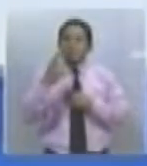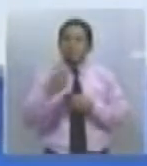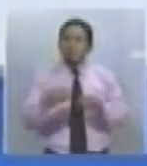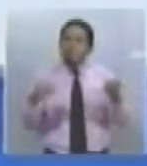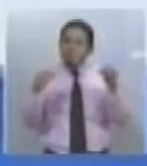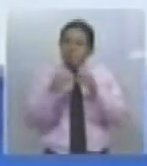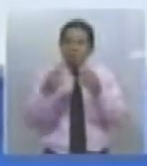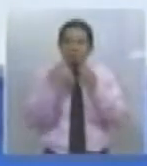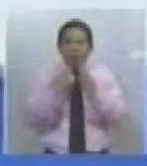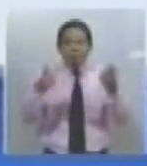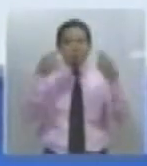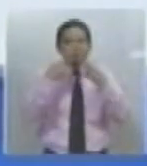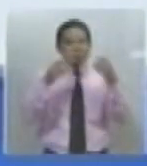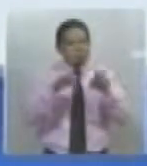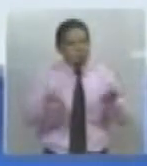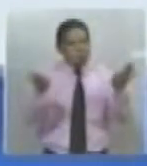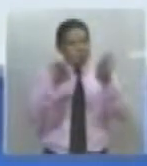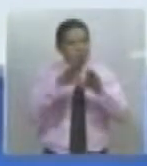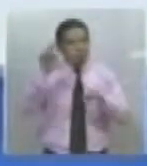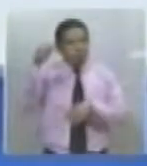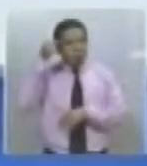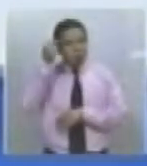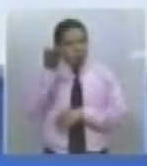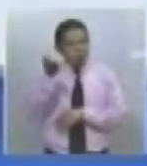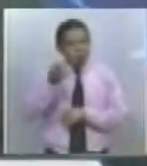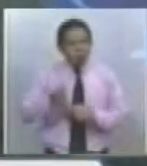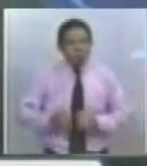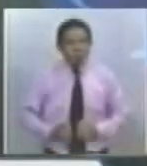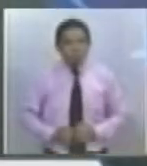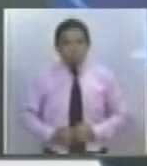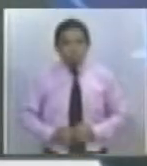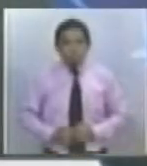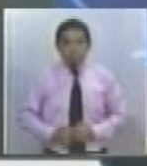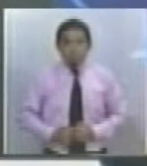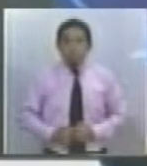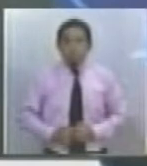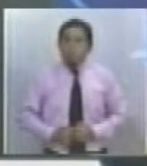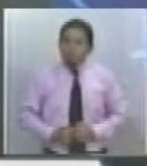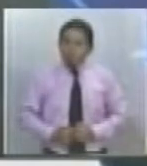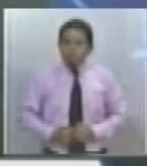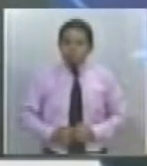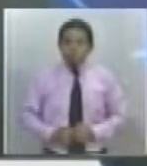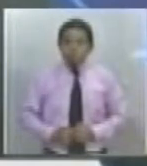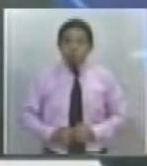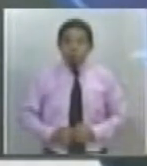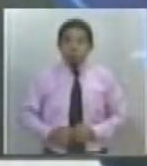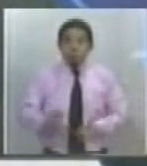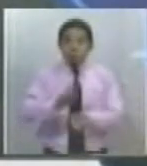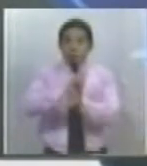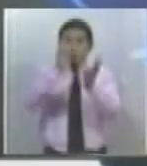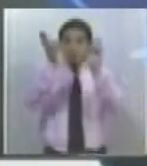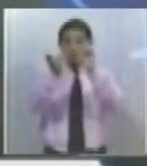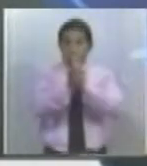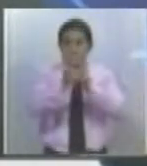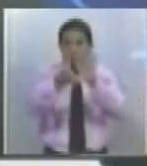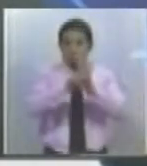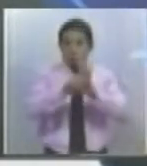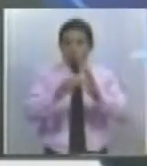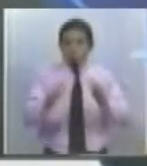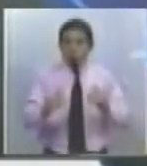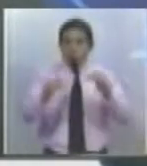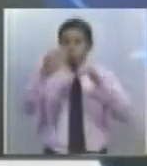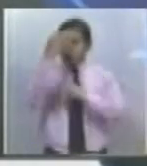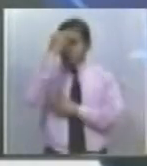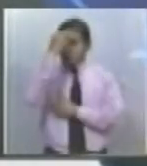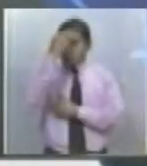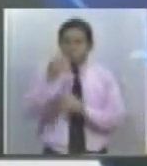por parte del Gobierno Nacional. Entonces, ¿qué quiere en este caso las reformas del gobierno con esta situación